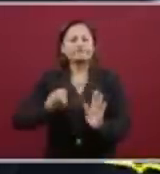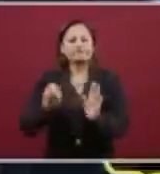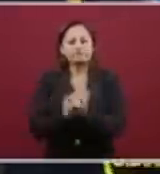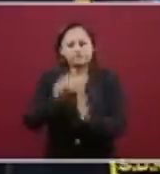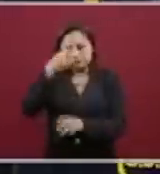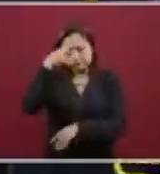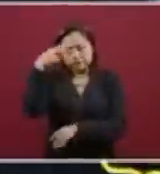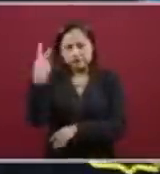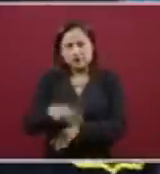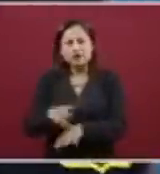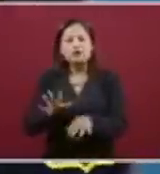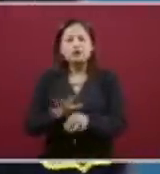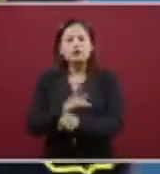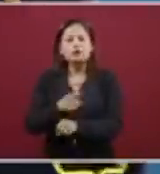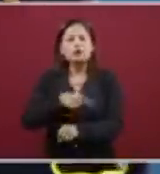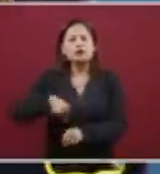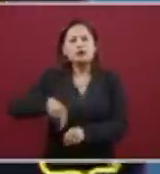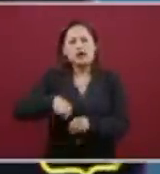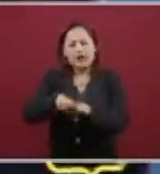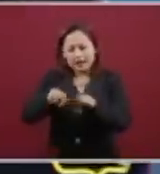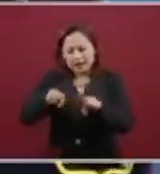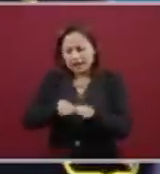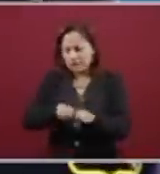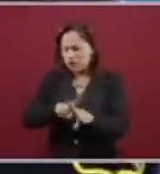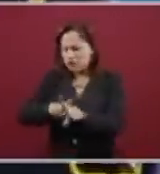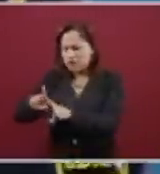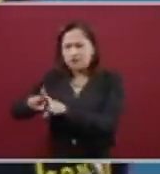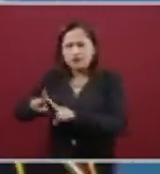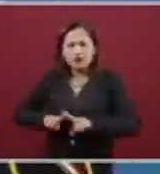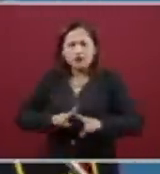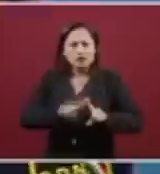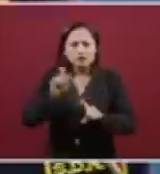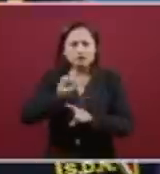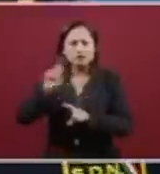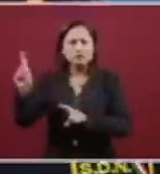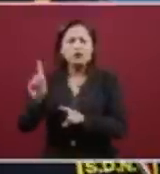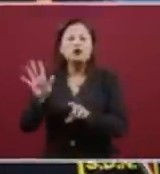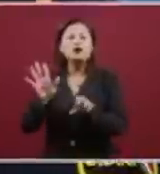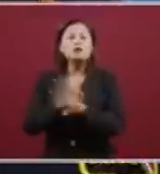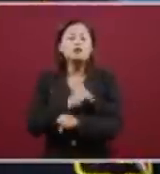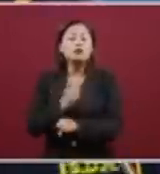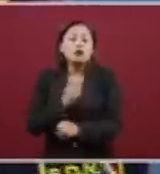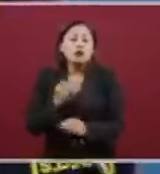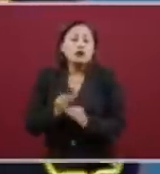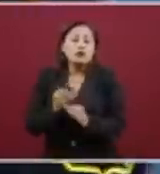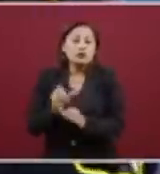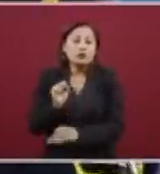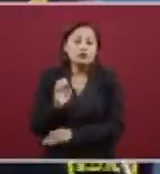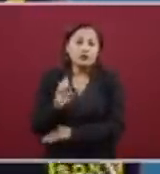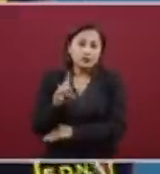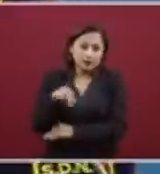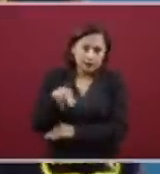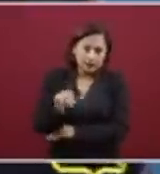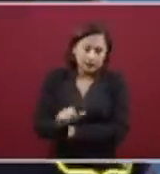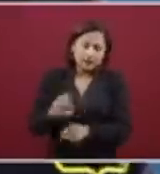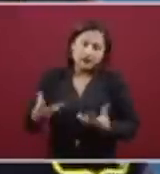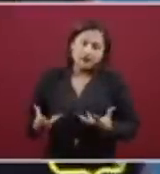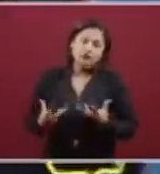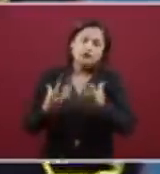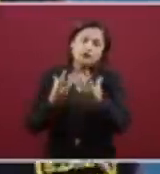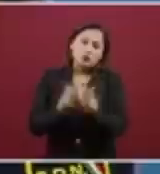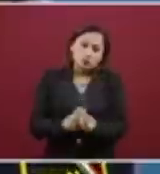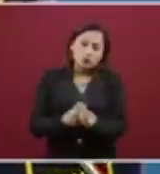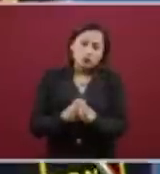creación de un equipo multidisciplinario porque en esta situación la secretaría de la defensa nacional marcha acompañada con el